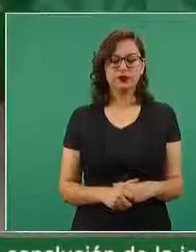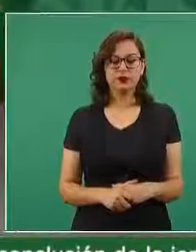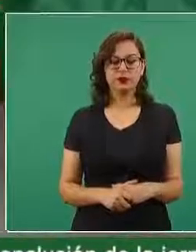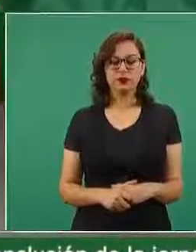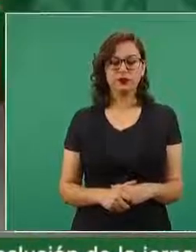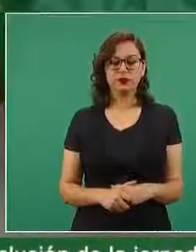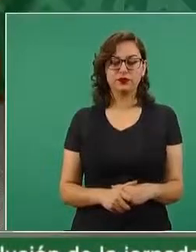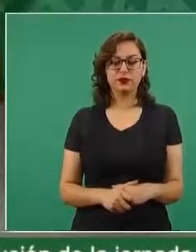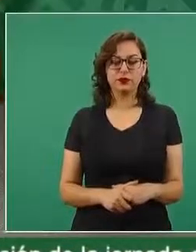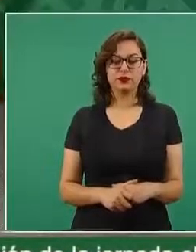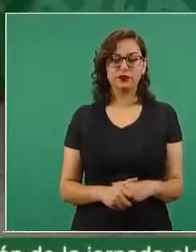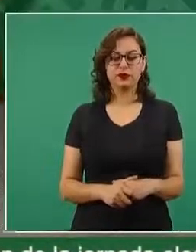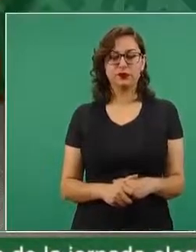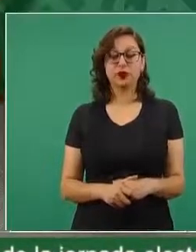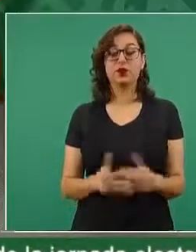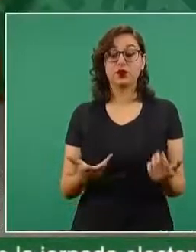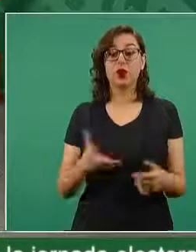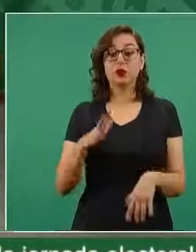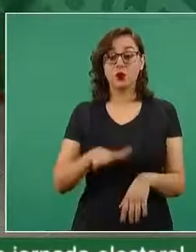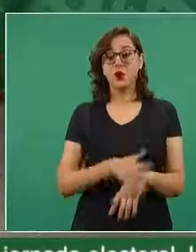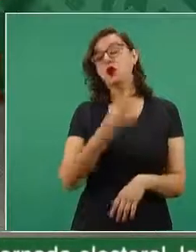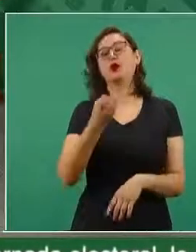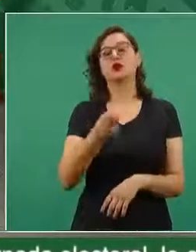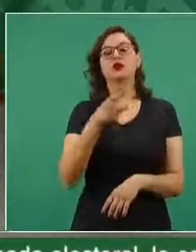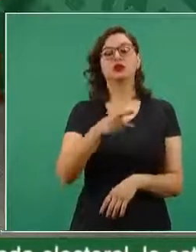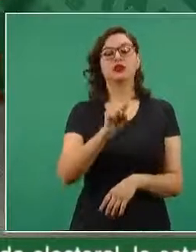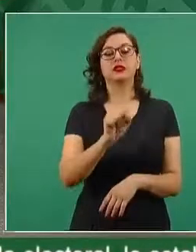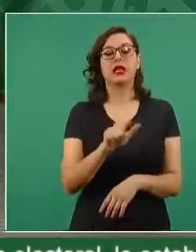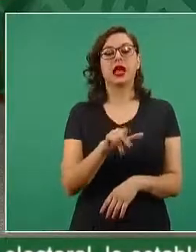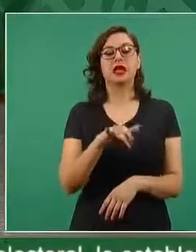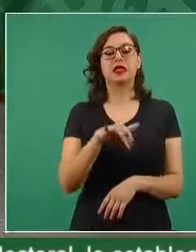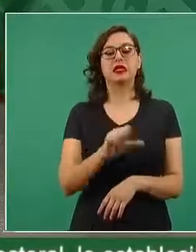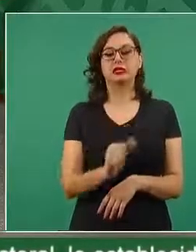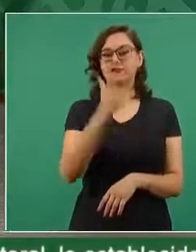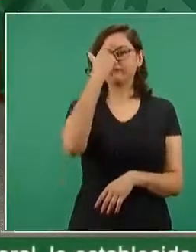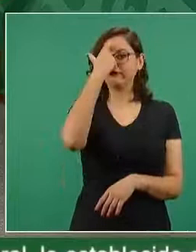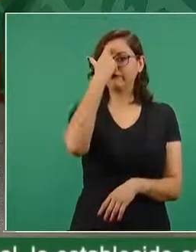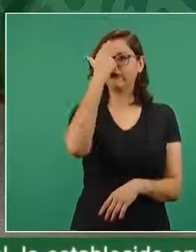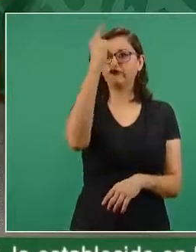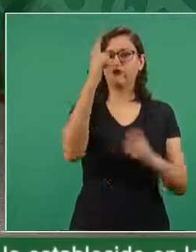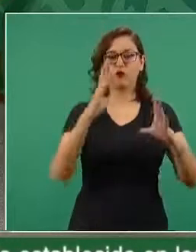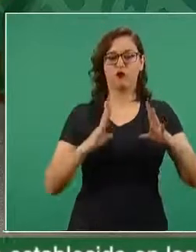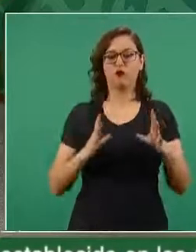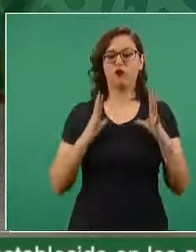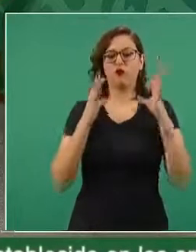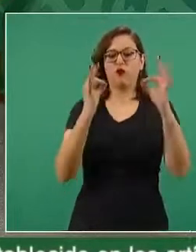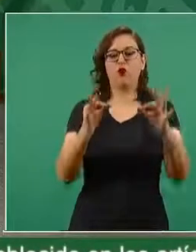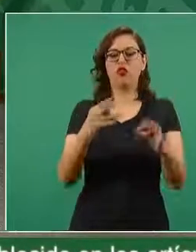Por eso Salinas es el padre de la desigualdad moderna.